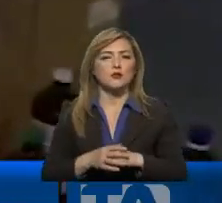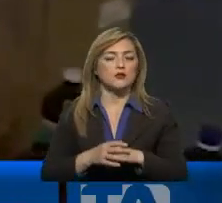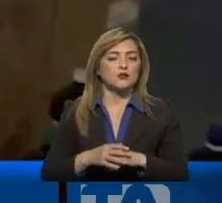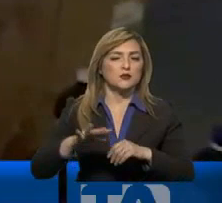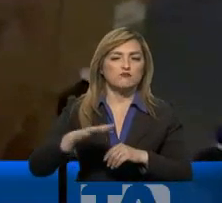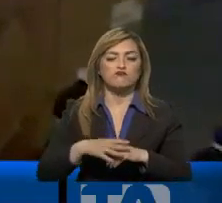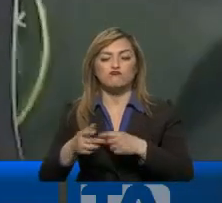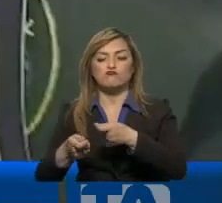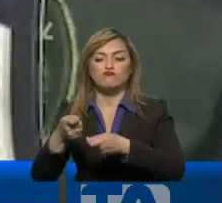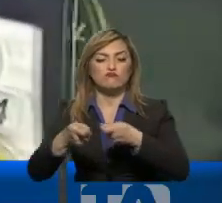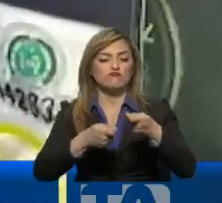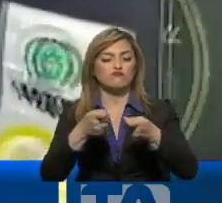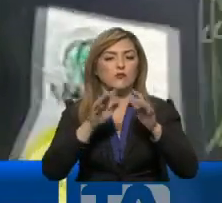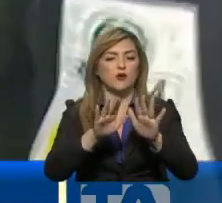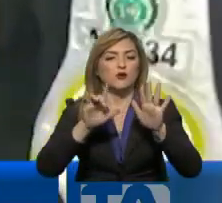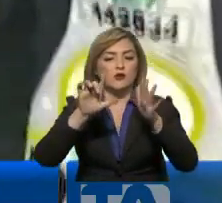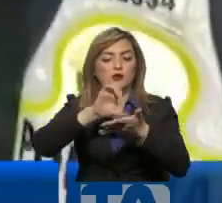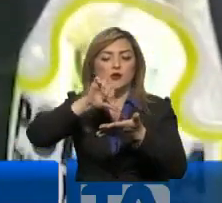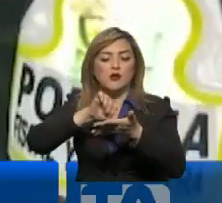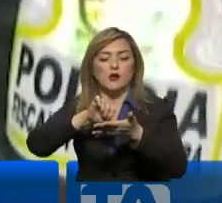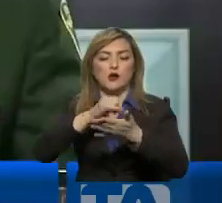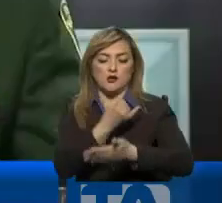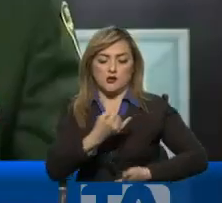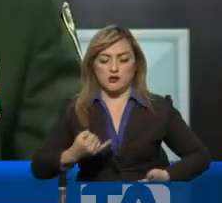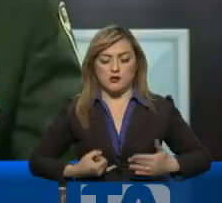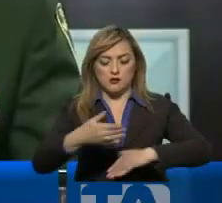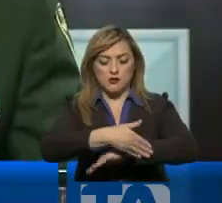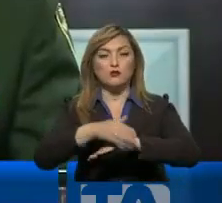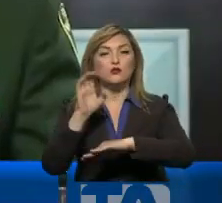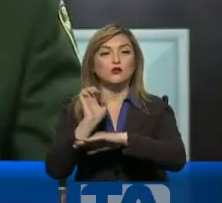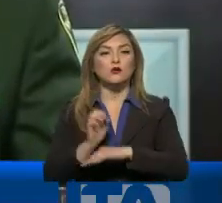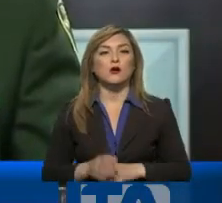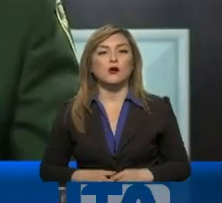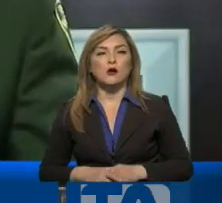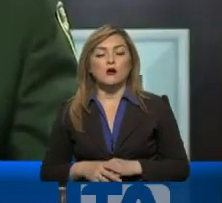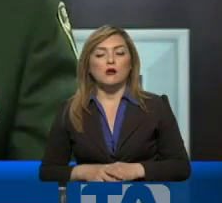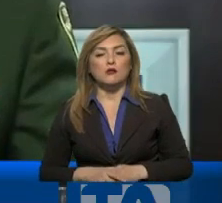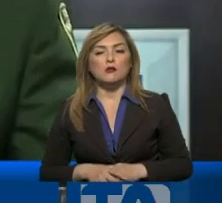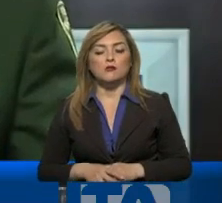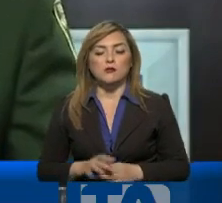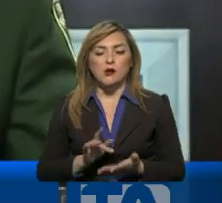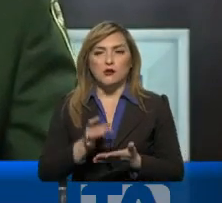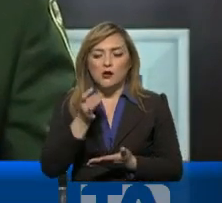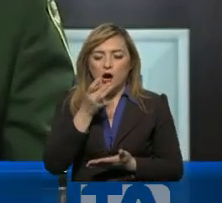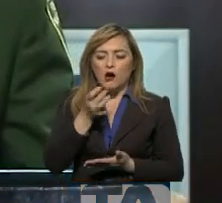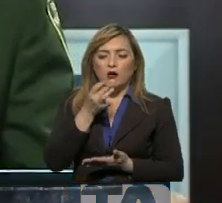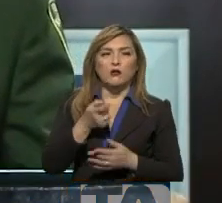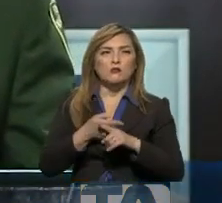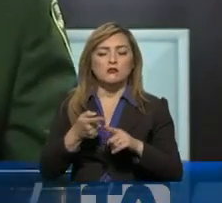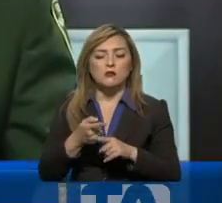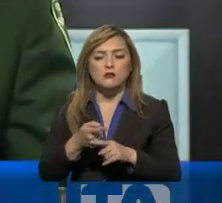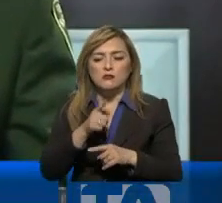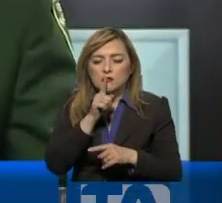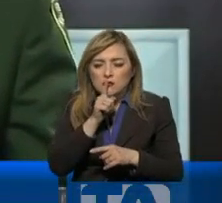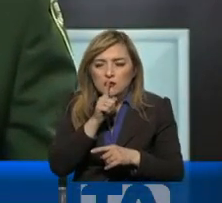17 ciudades, incluida Ipiales, en la frontera con Ecuador. Medicamentos o algunos de contrabando que ingresaban por